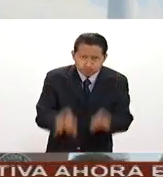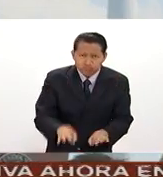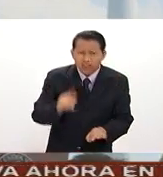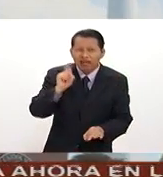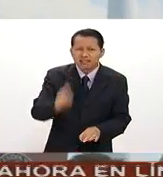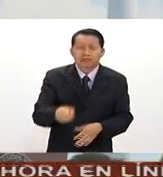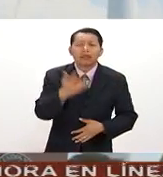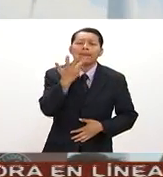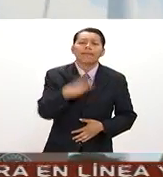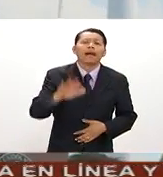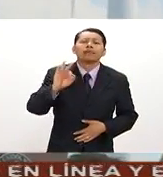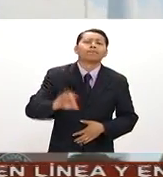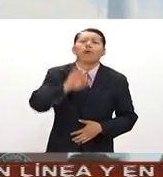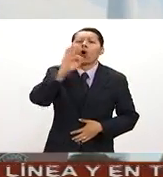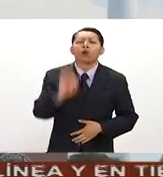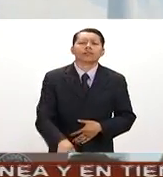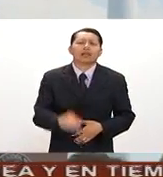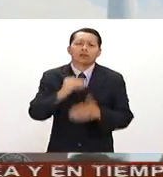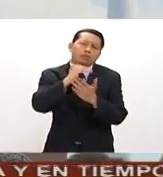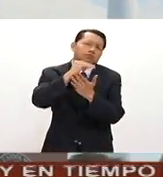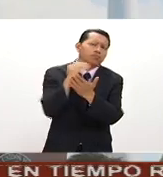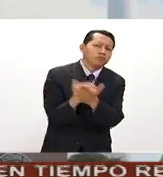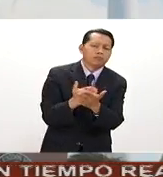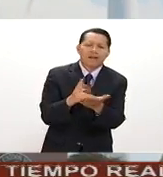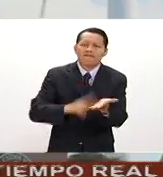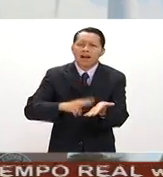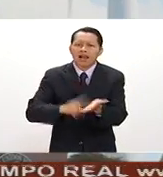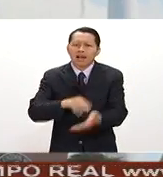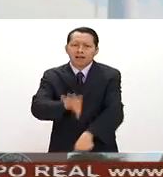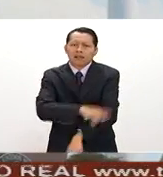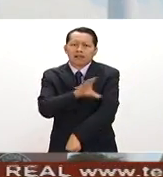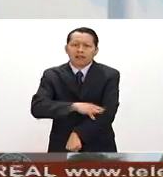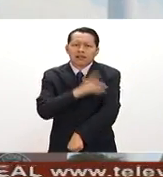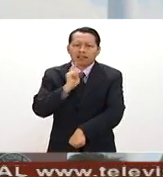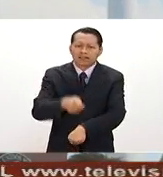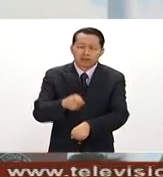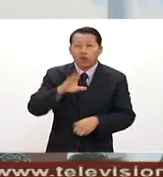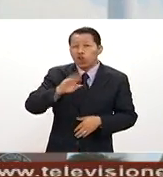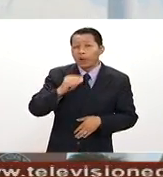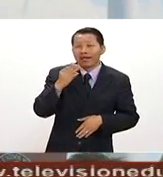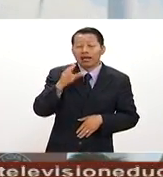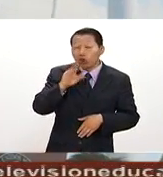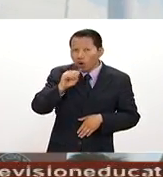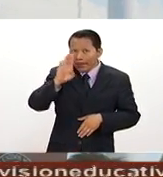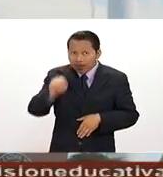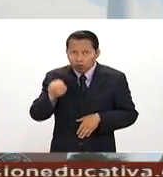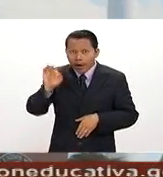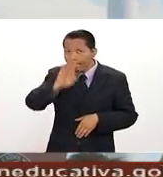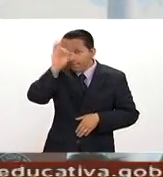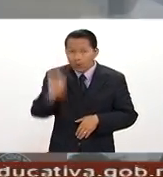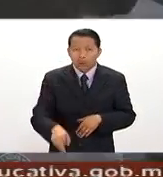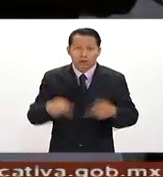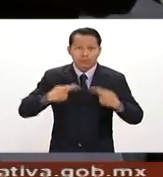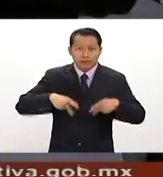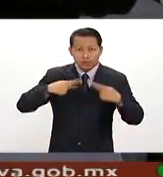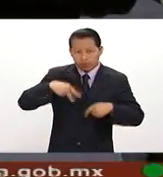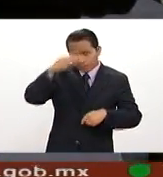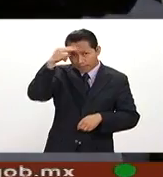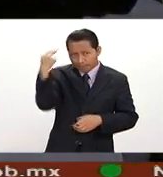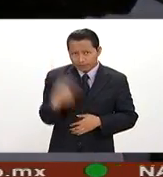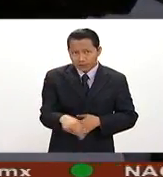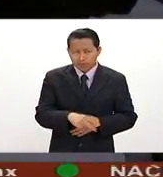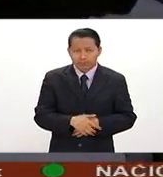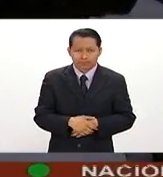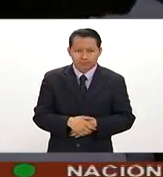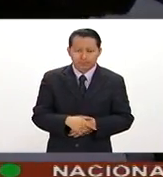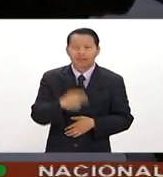en 10% el costo de la electricidad que paga el 99% de los hogares mexicanos. Este será el